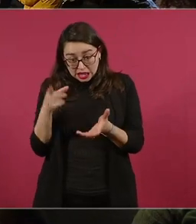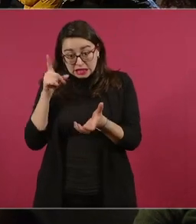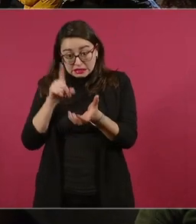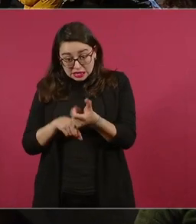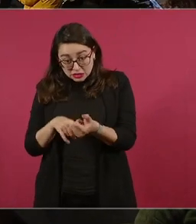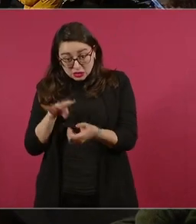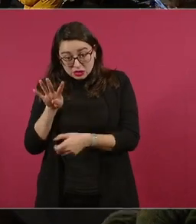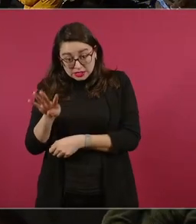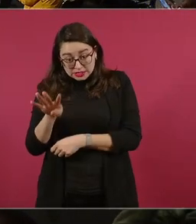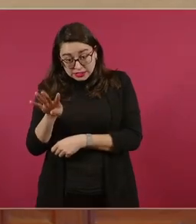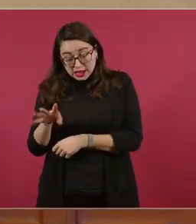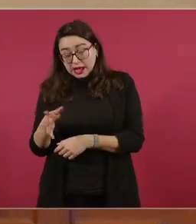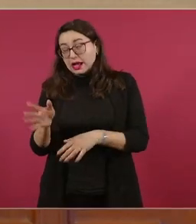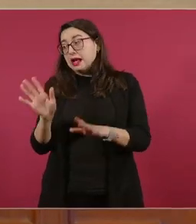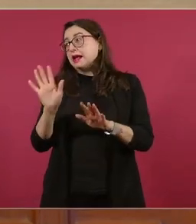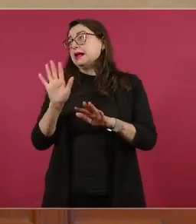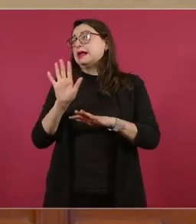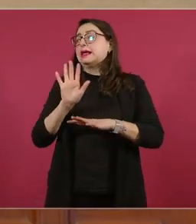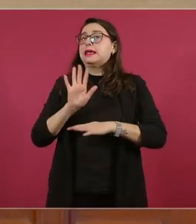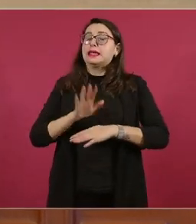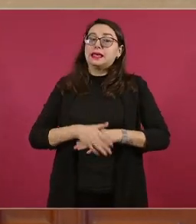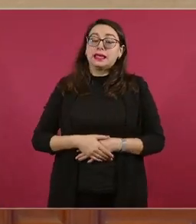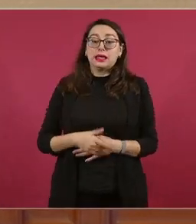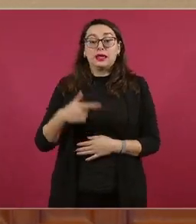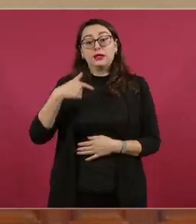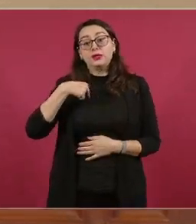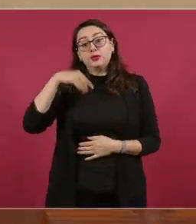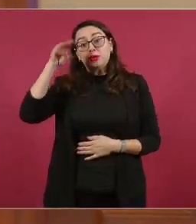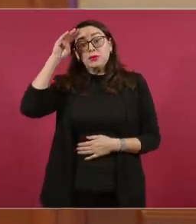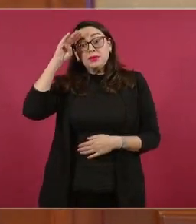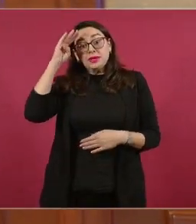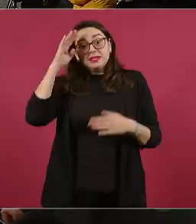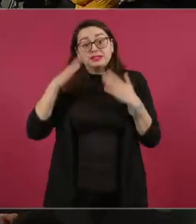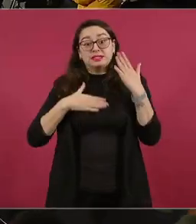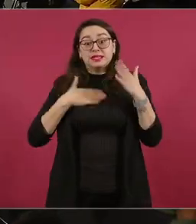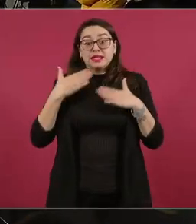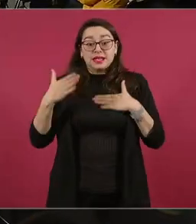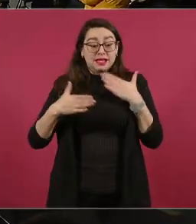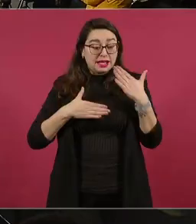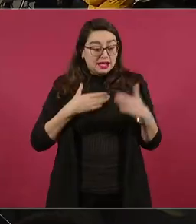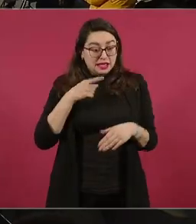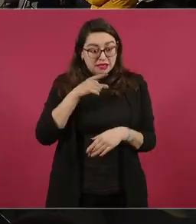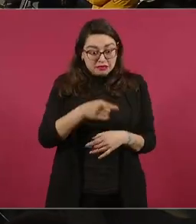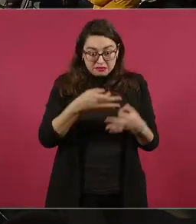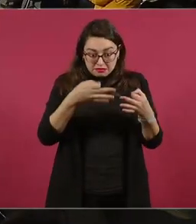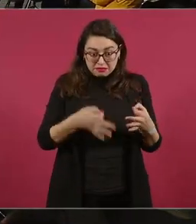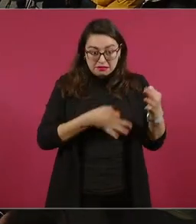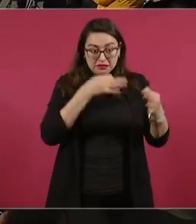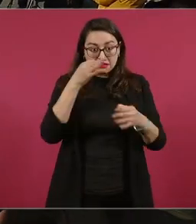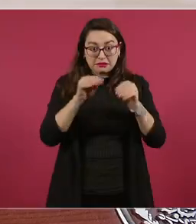¿No? Ya me había yo alegrado mucho.